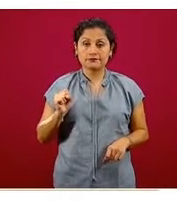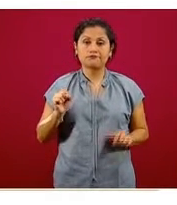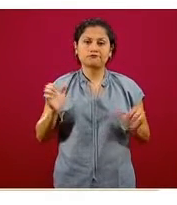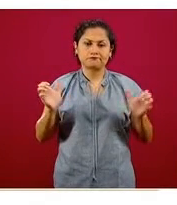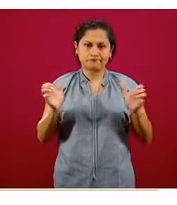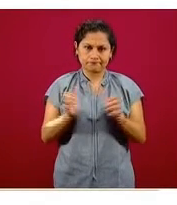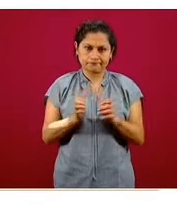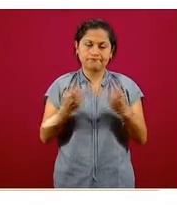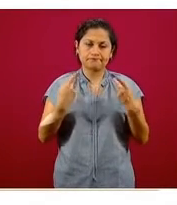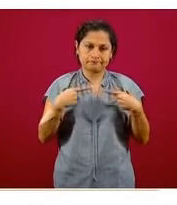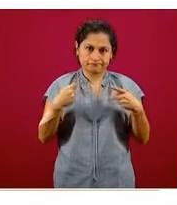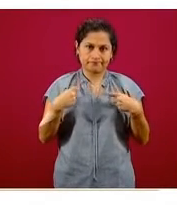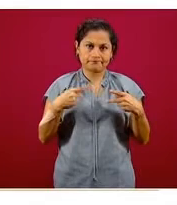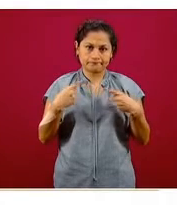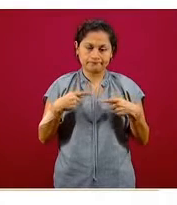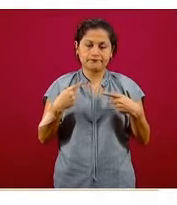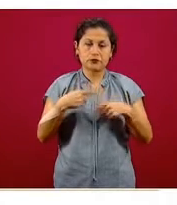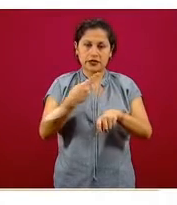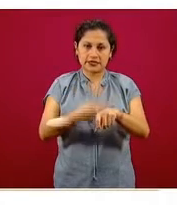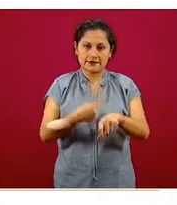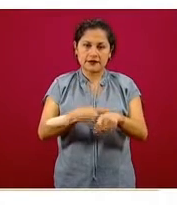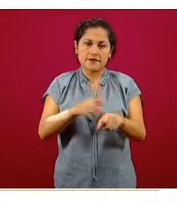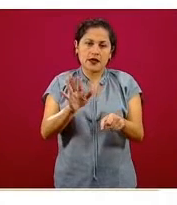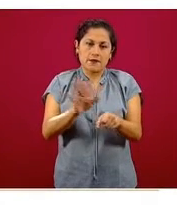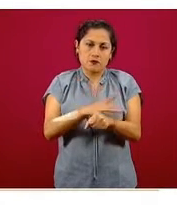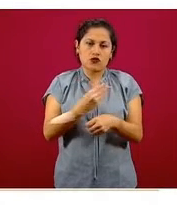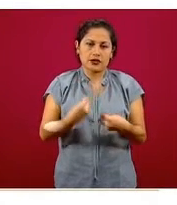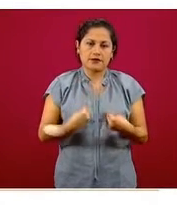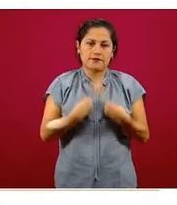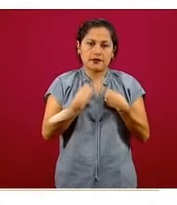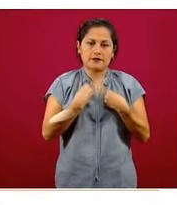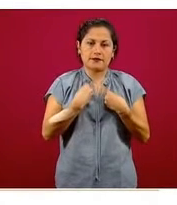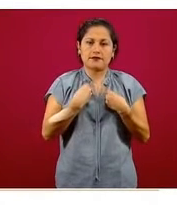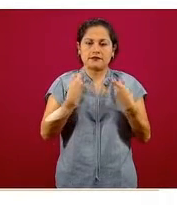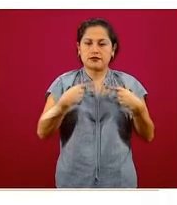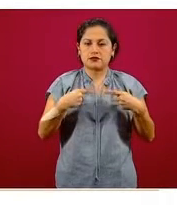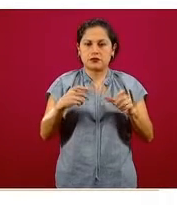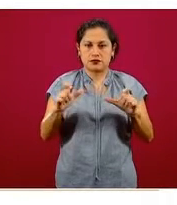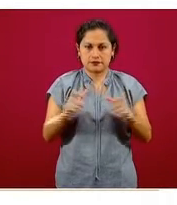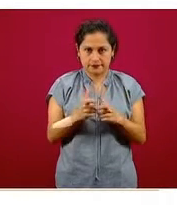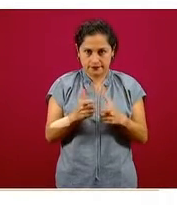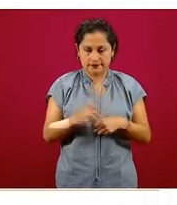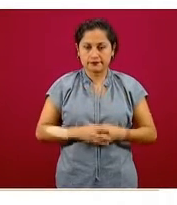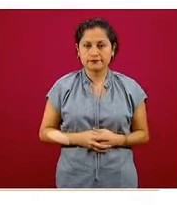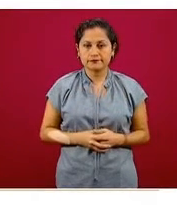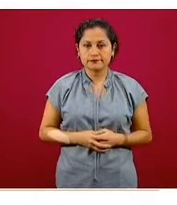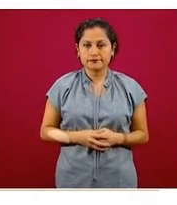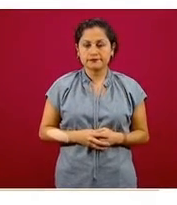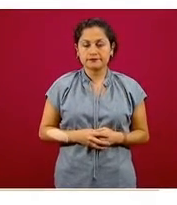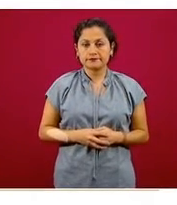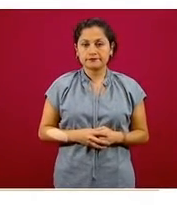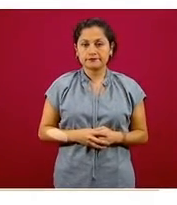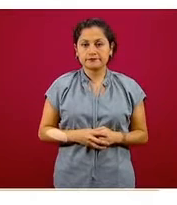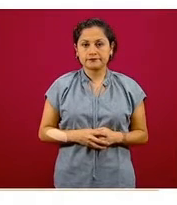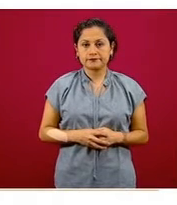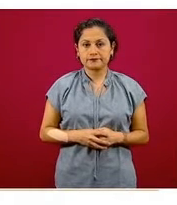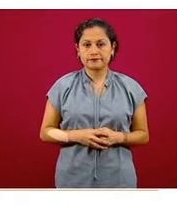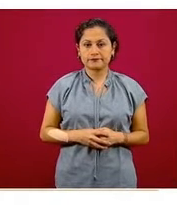encima de los 6.000 casos al menos que hasta el momento se han acumulado. Veamos la siguiente